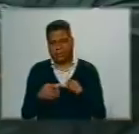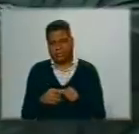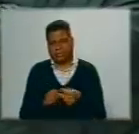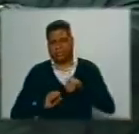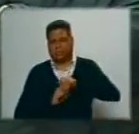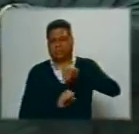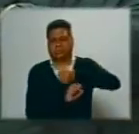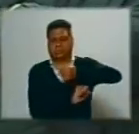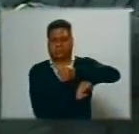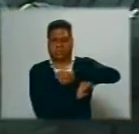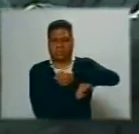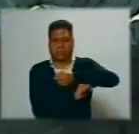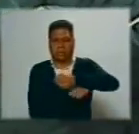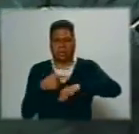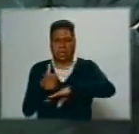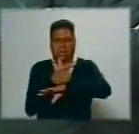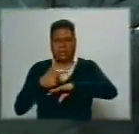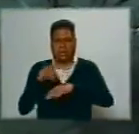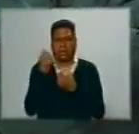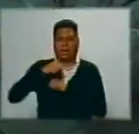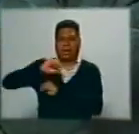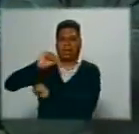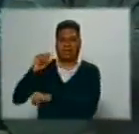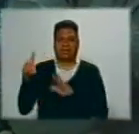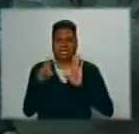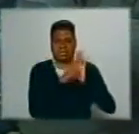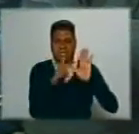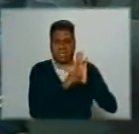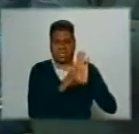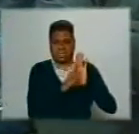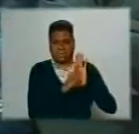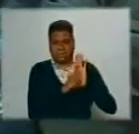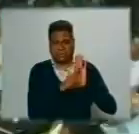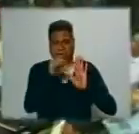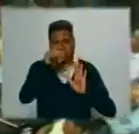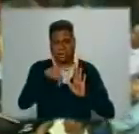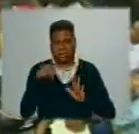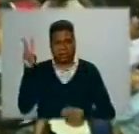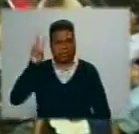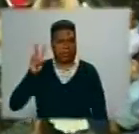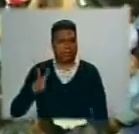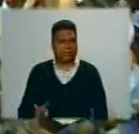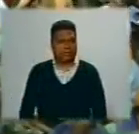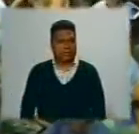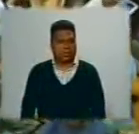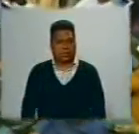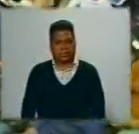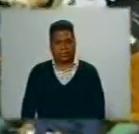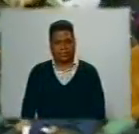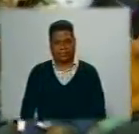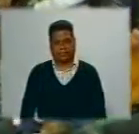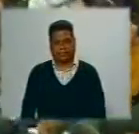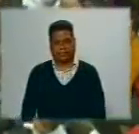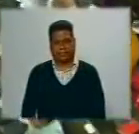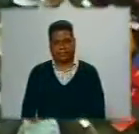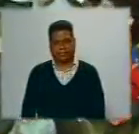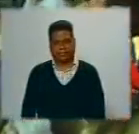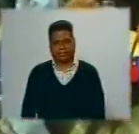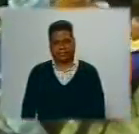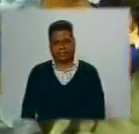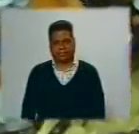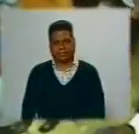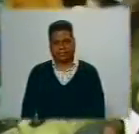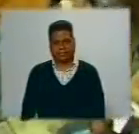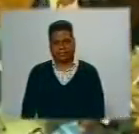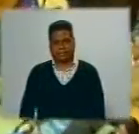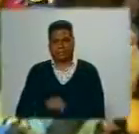Ejecutivo Nacional para la defensa de los derechos soberanos de la República Bolivariana de Venezuela sobre la